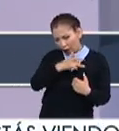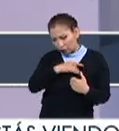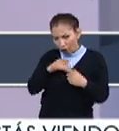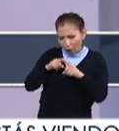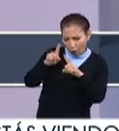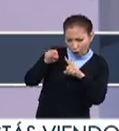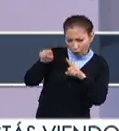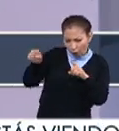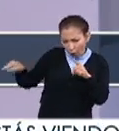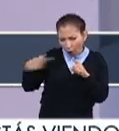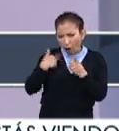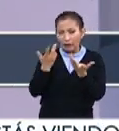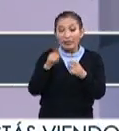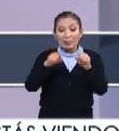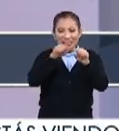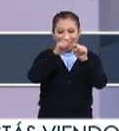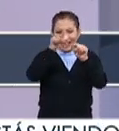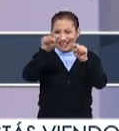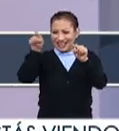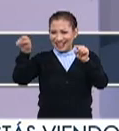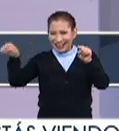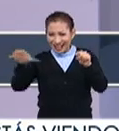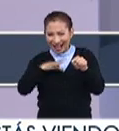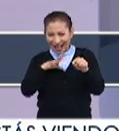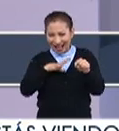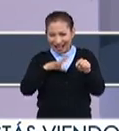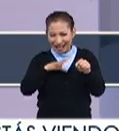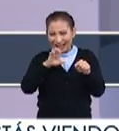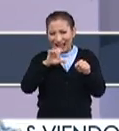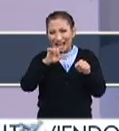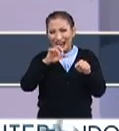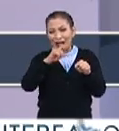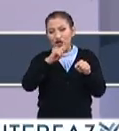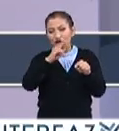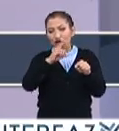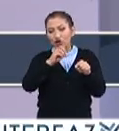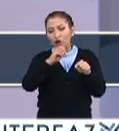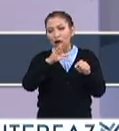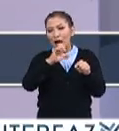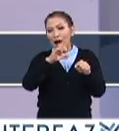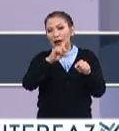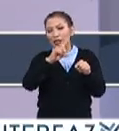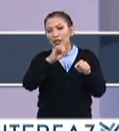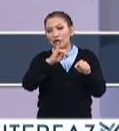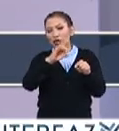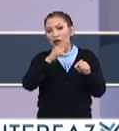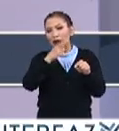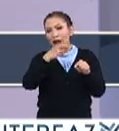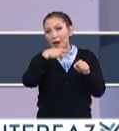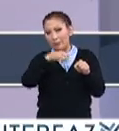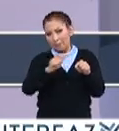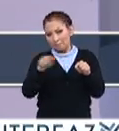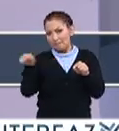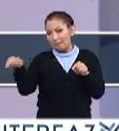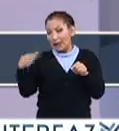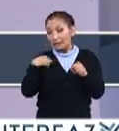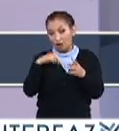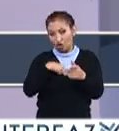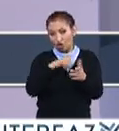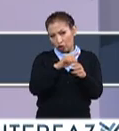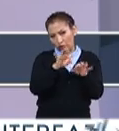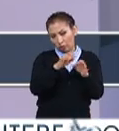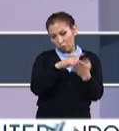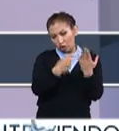dependiendo de la secuencia de los electrocardiogramas se puede determinar, ¿no? Entonces, principalmente es en el proyecto que